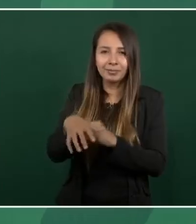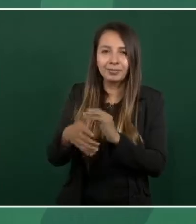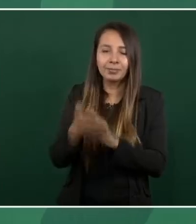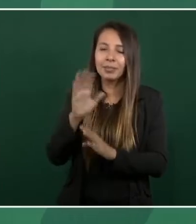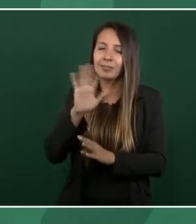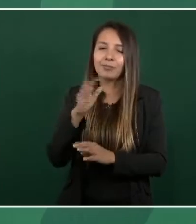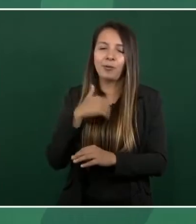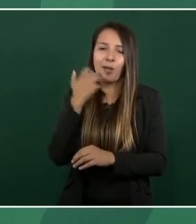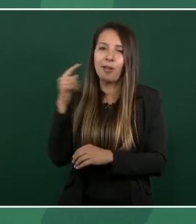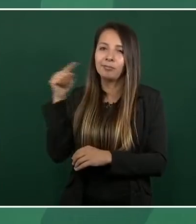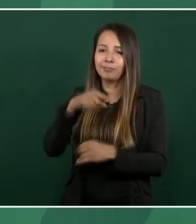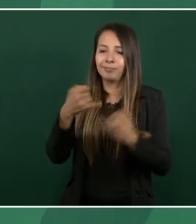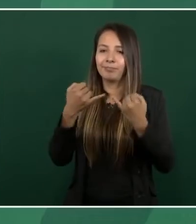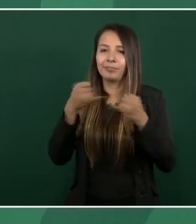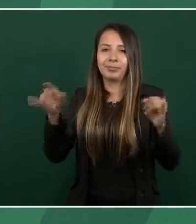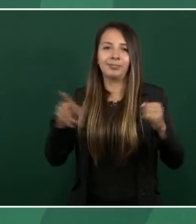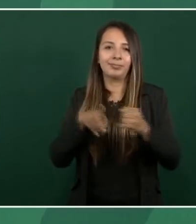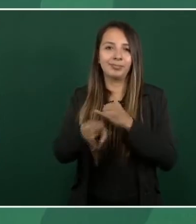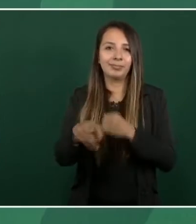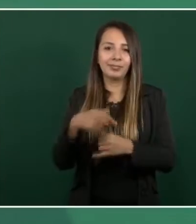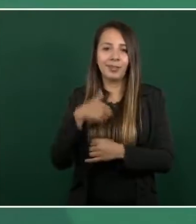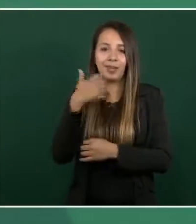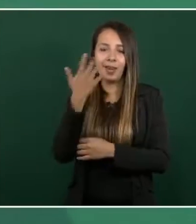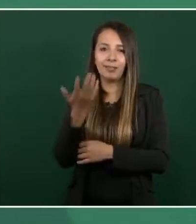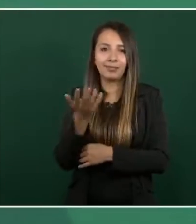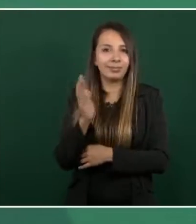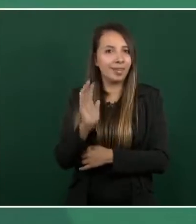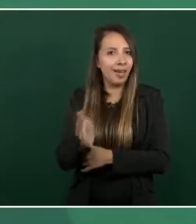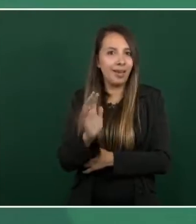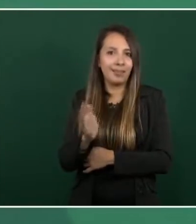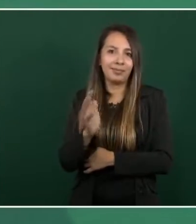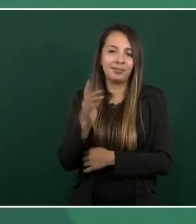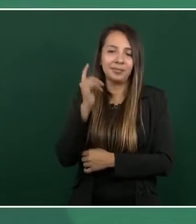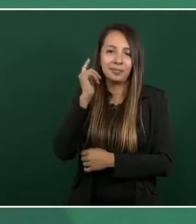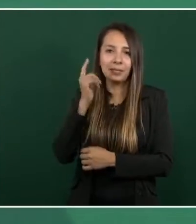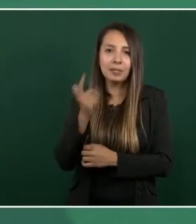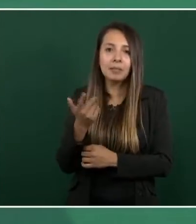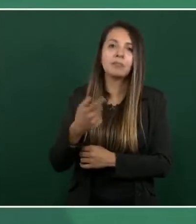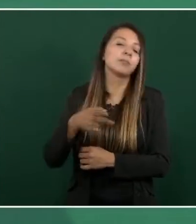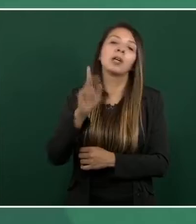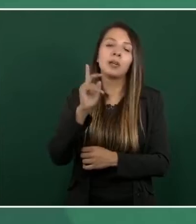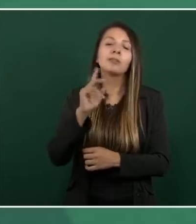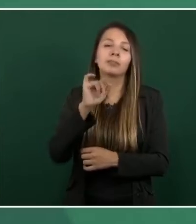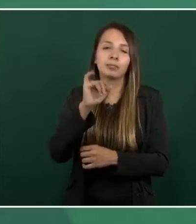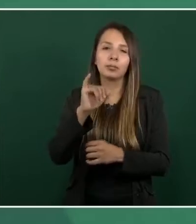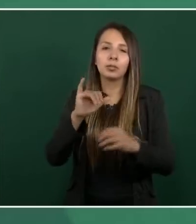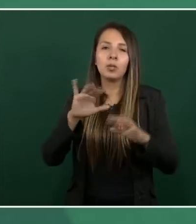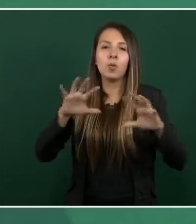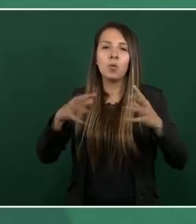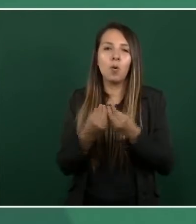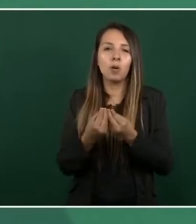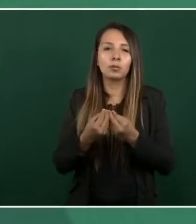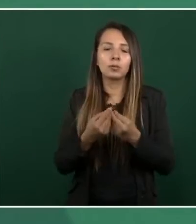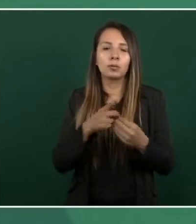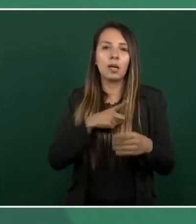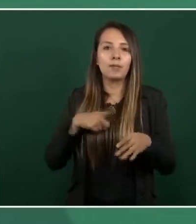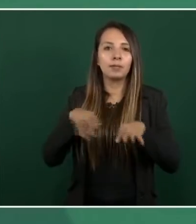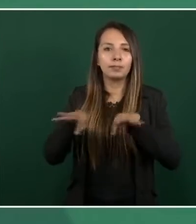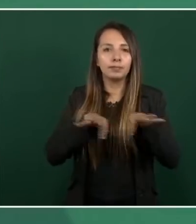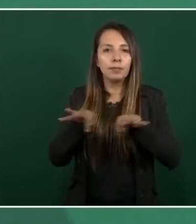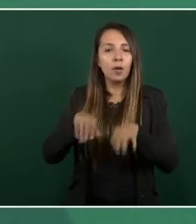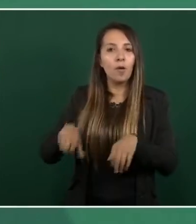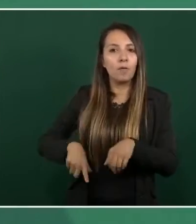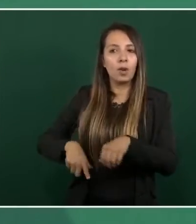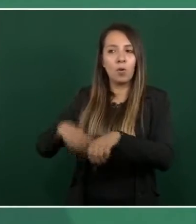inaugurar. O sea, ya. Pero sí hay un trabajo conjunto del gobierno de